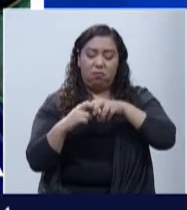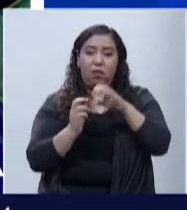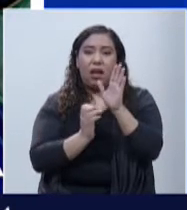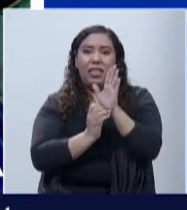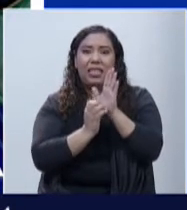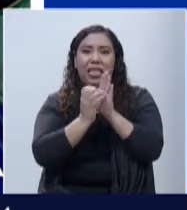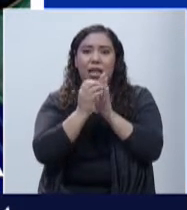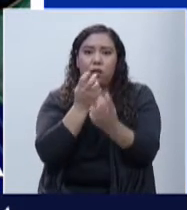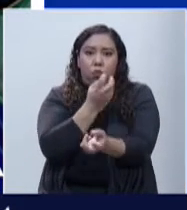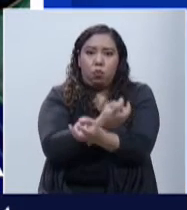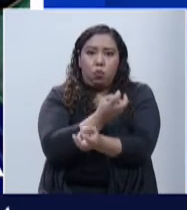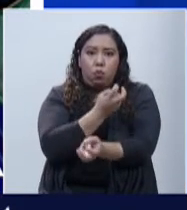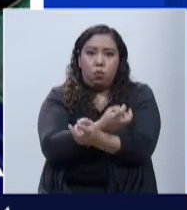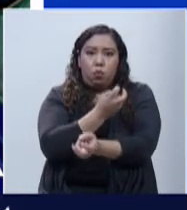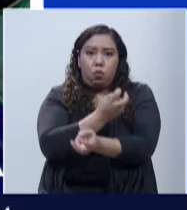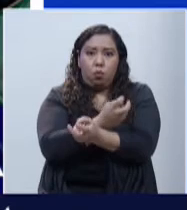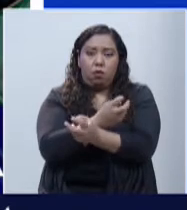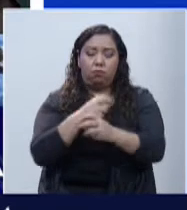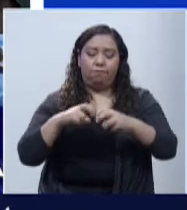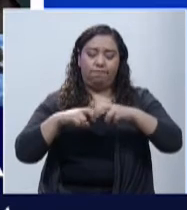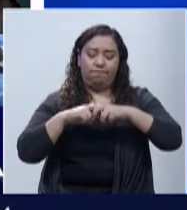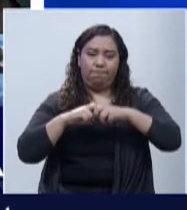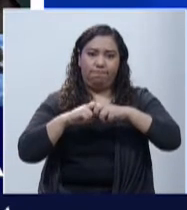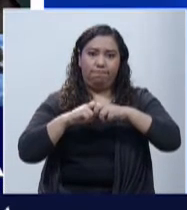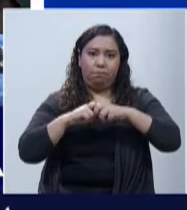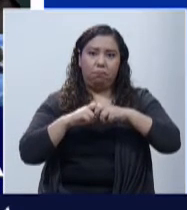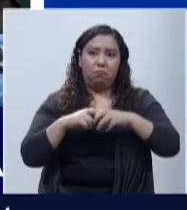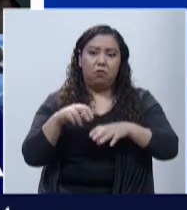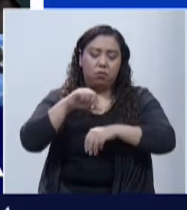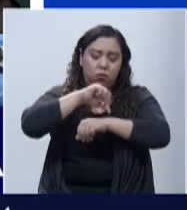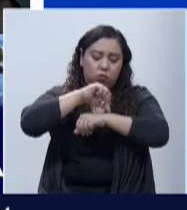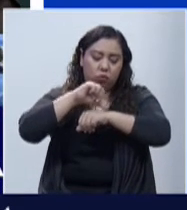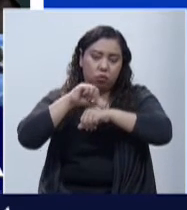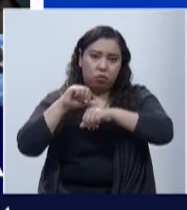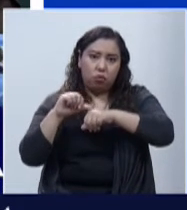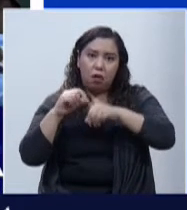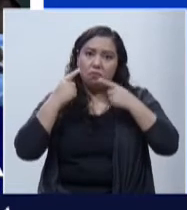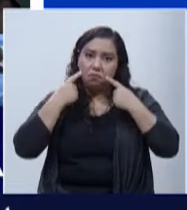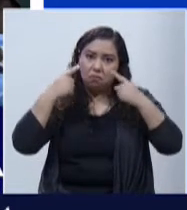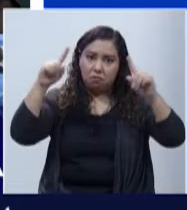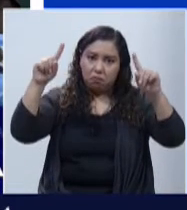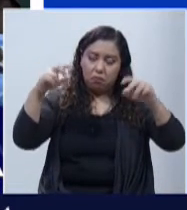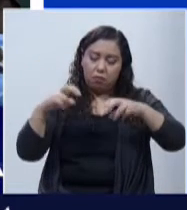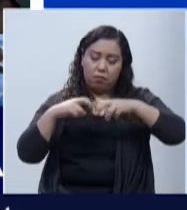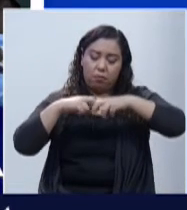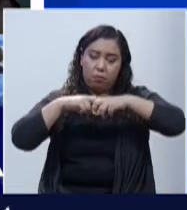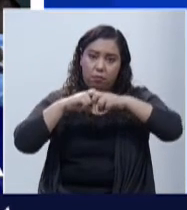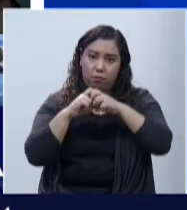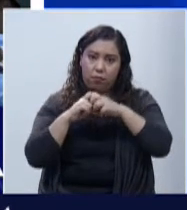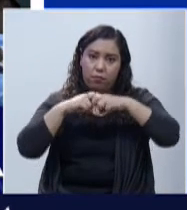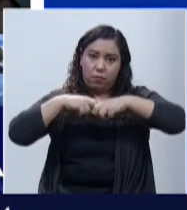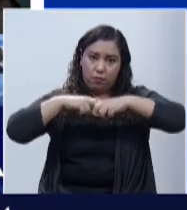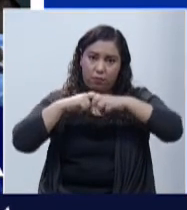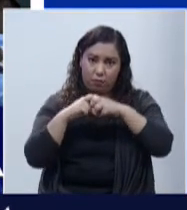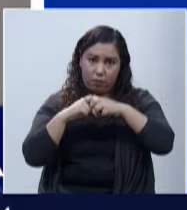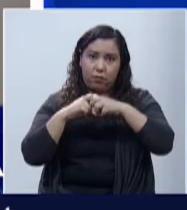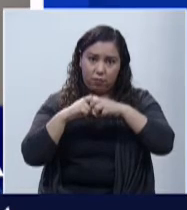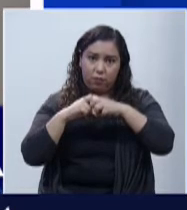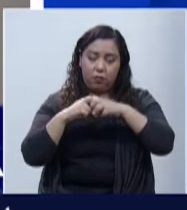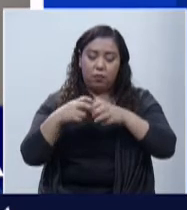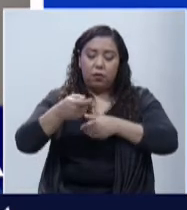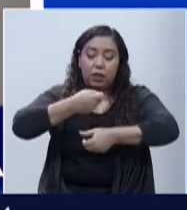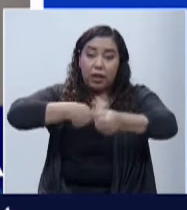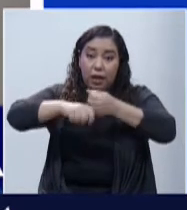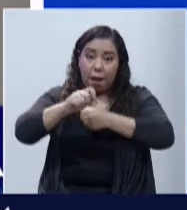de hueso a la cual se le realizó una exitosa cirugía de en dos endoprótesis en dos